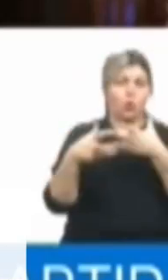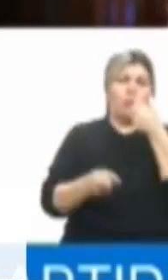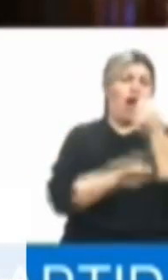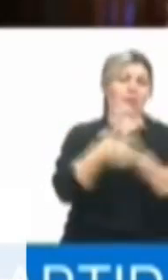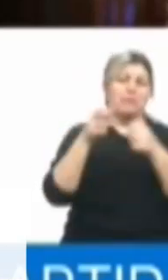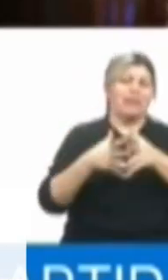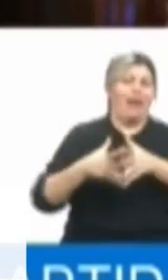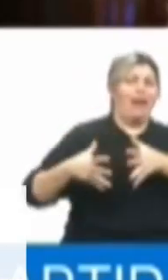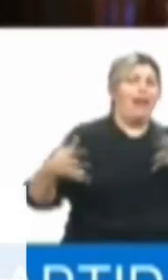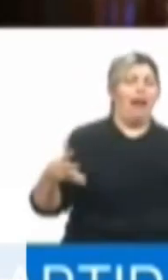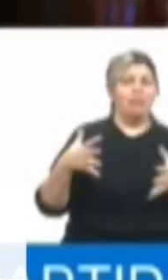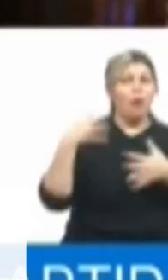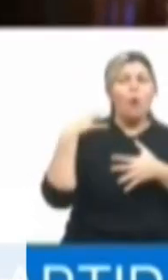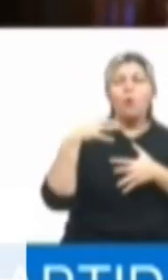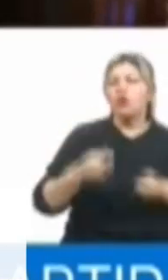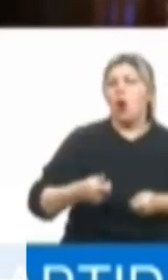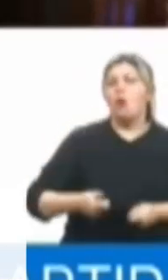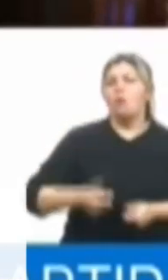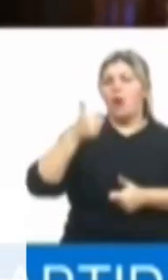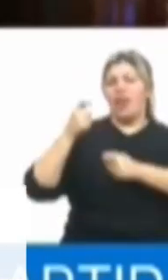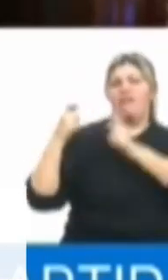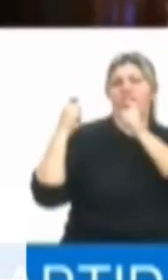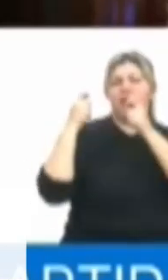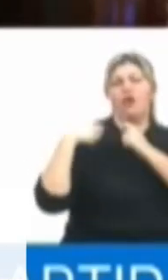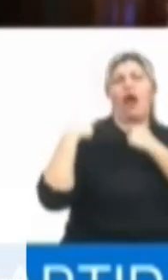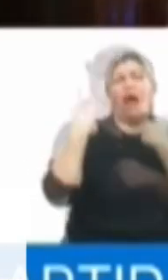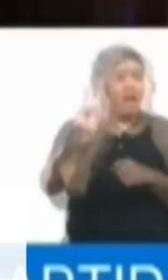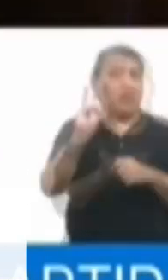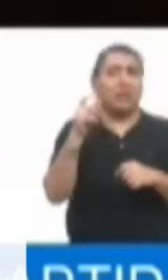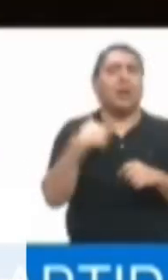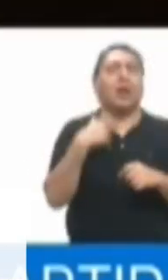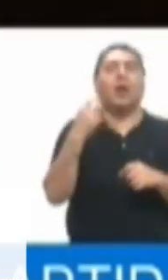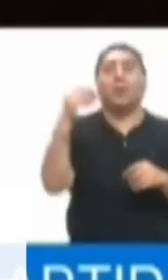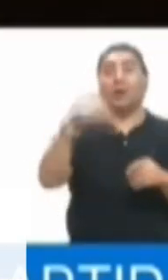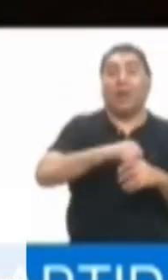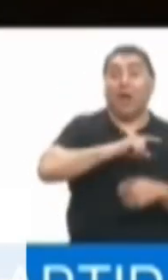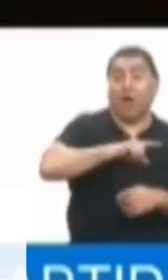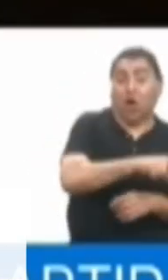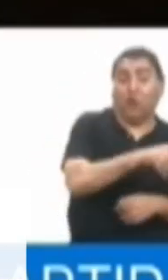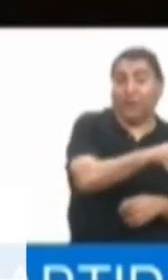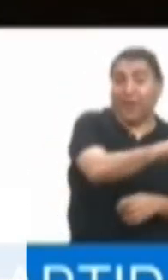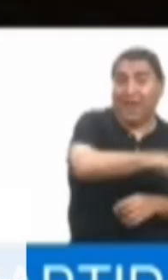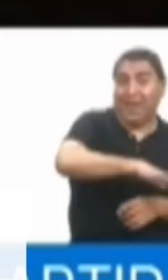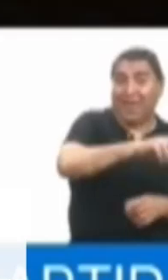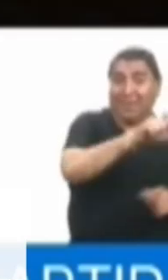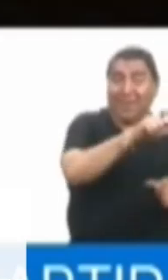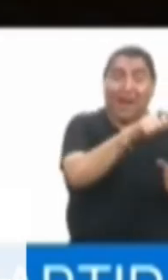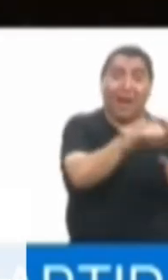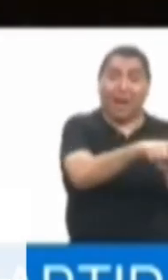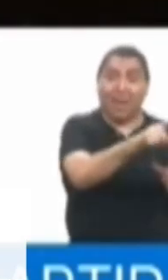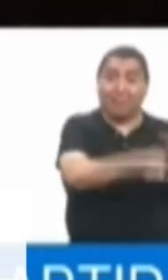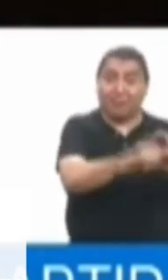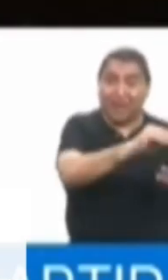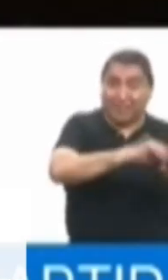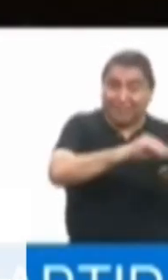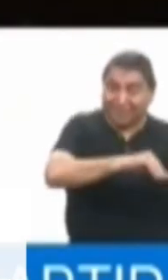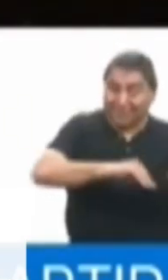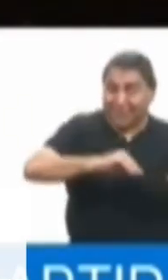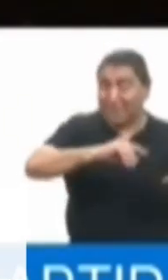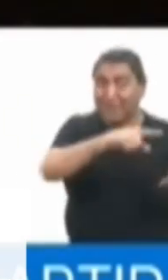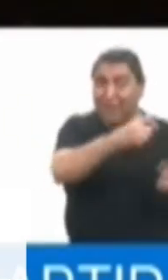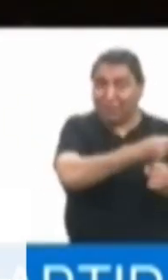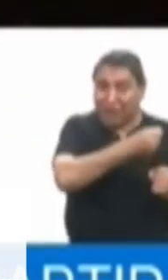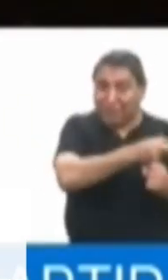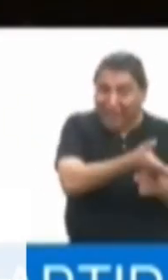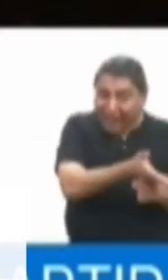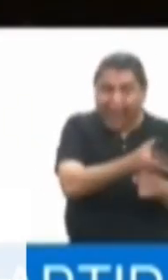incumplir la ley, se va a incentivar precisamente, se va a desincentivar el cumplimiento efectivo, porque una de las